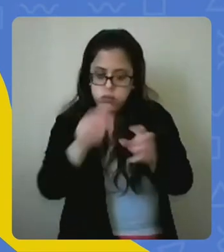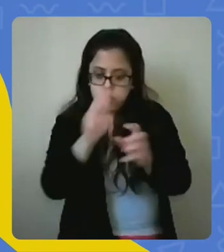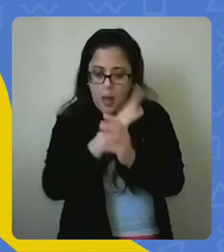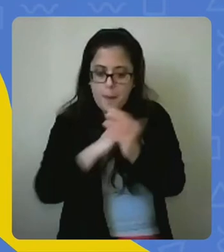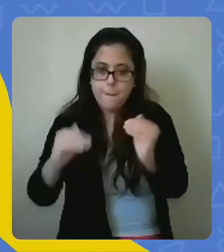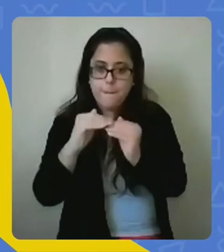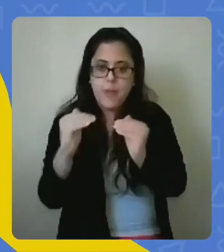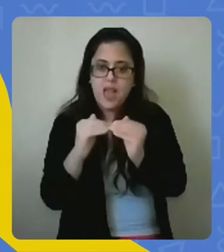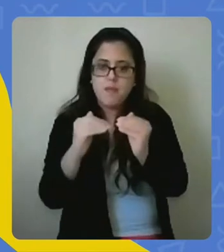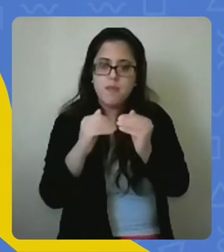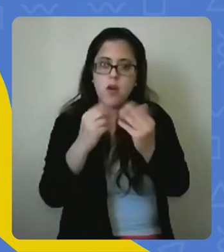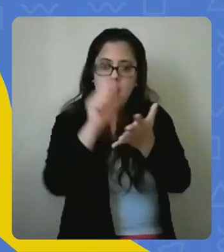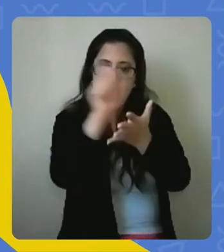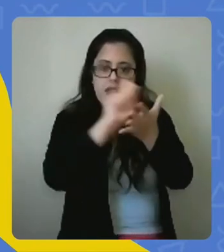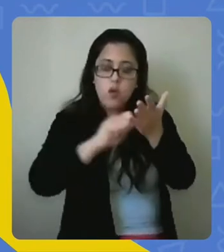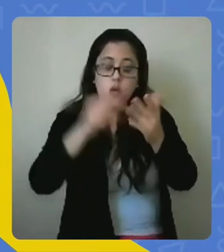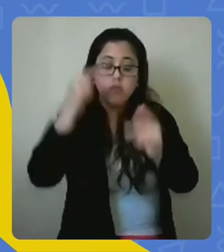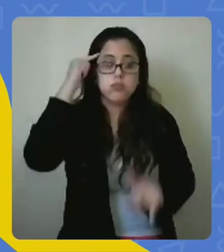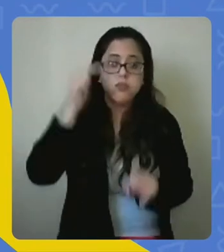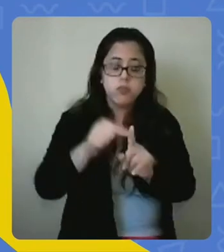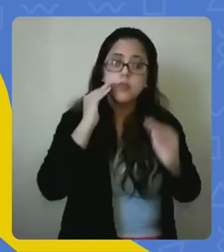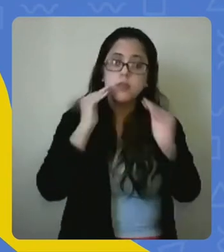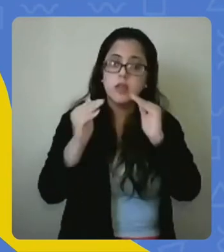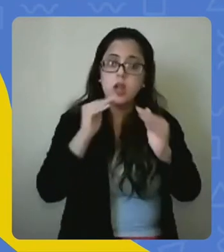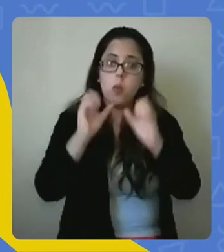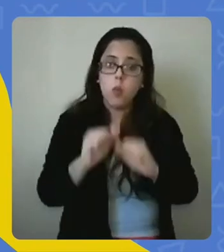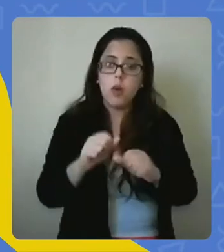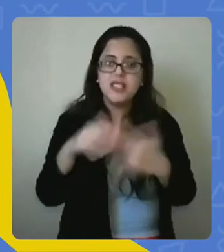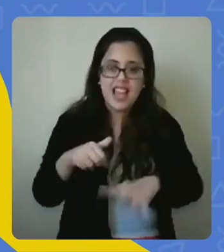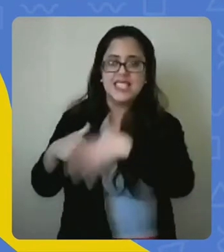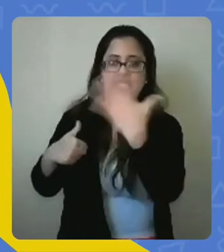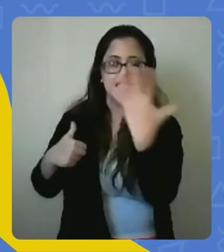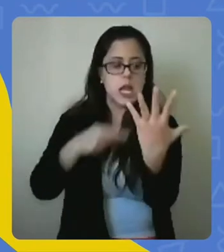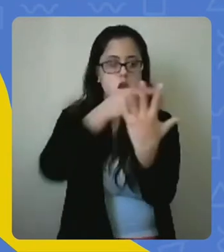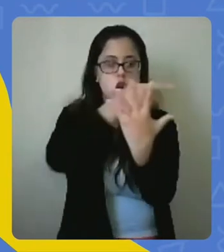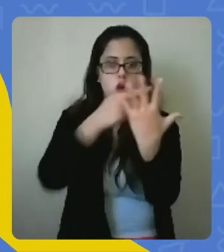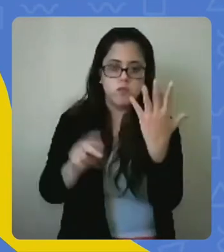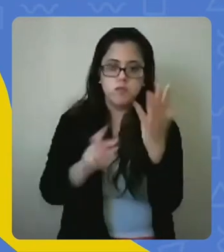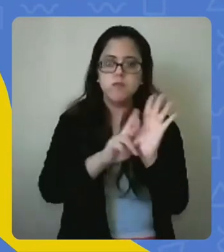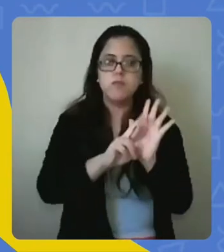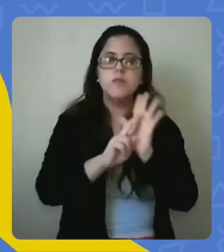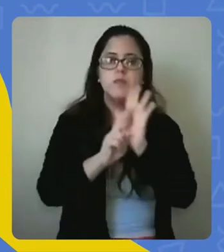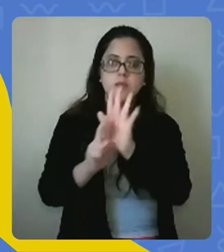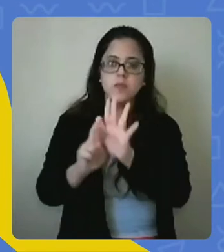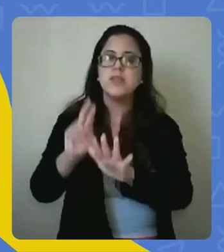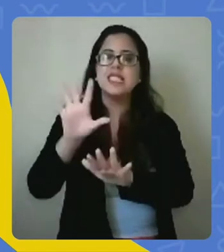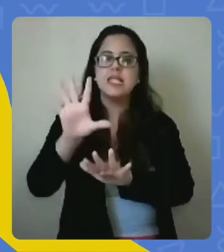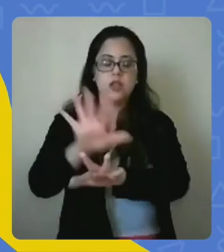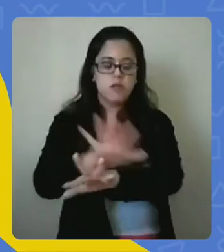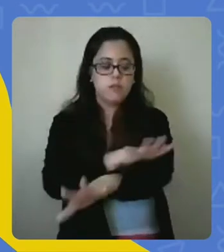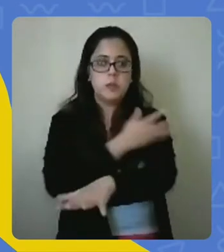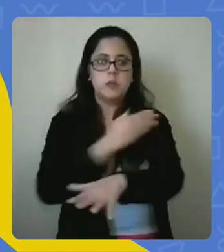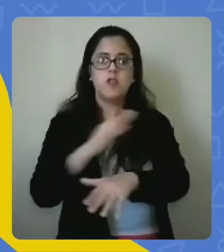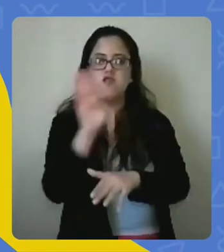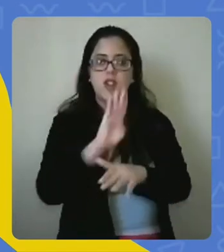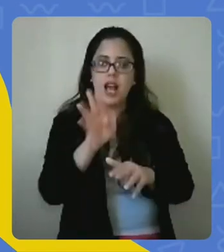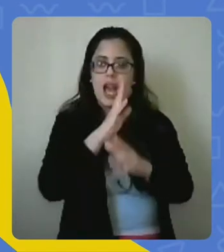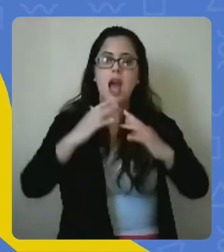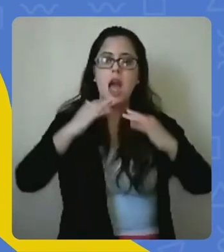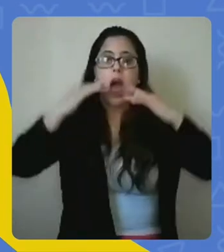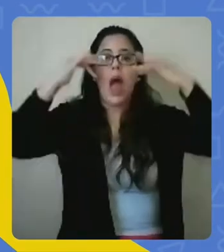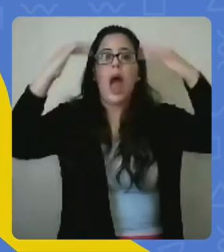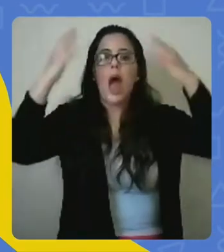que los niños puedan obtener las 5 tarjetas que representan las 5 emociones básicas, que son la alegría, el